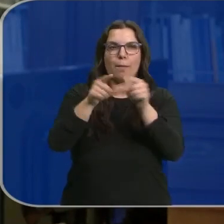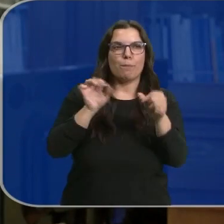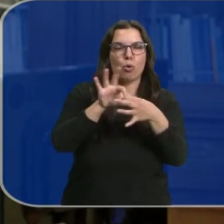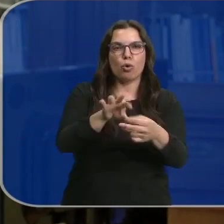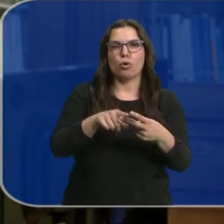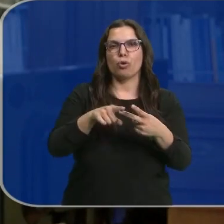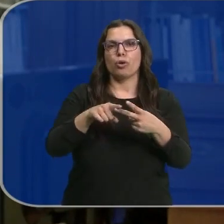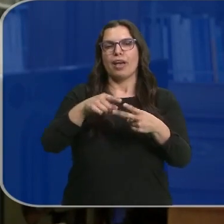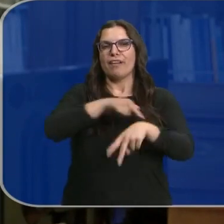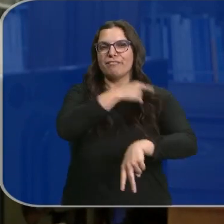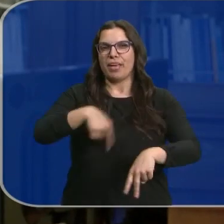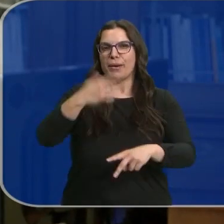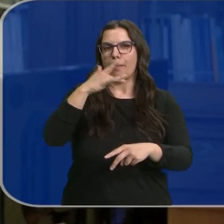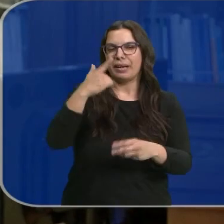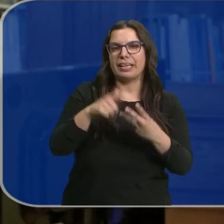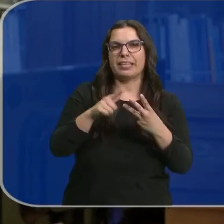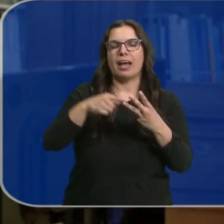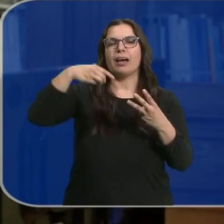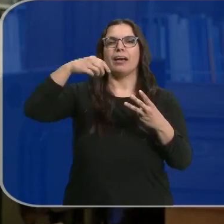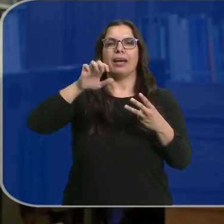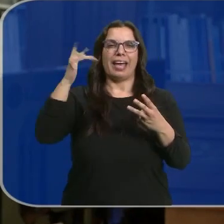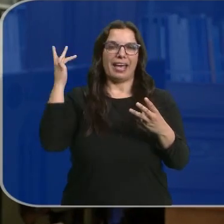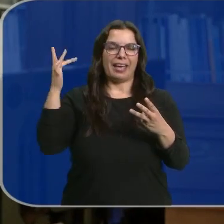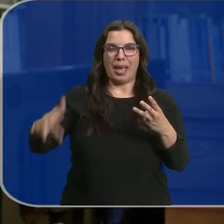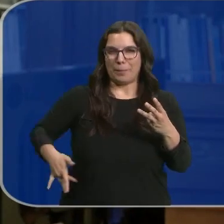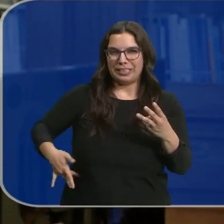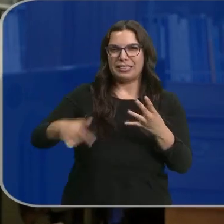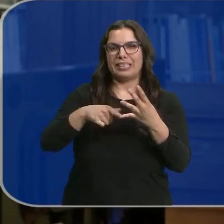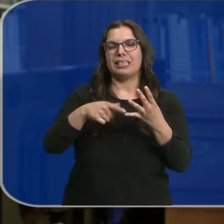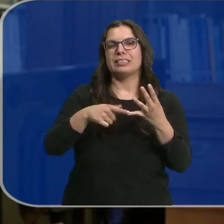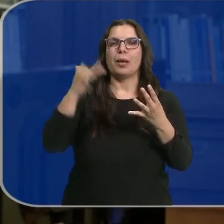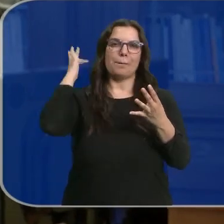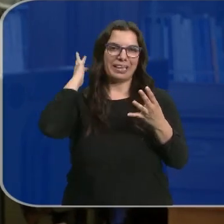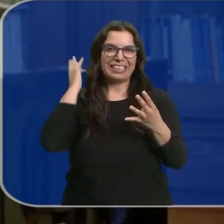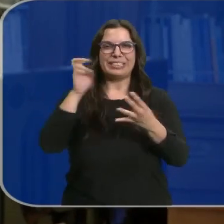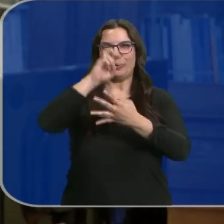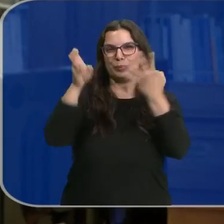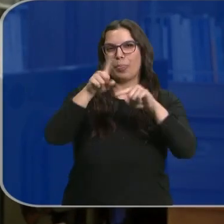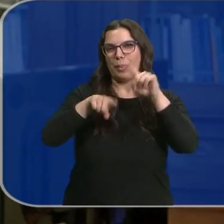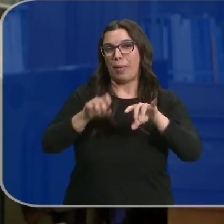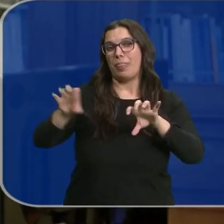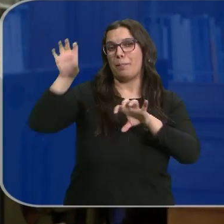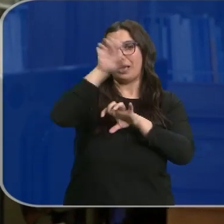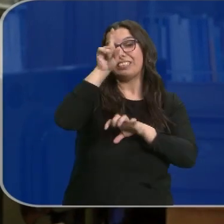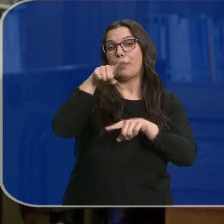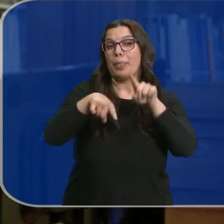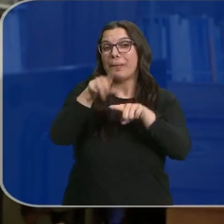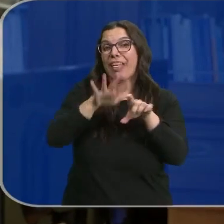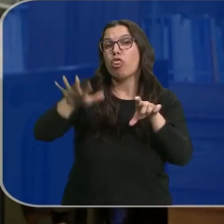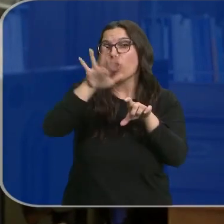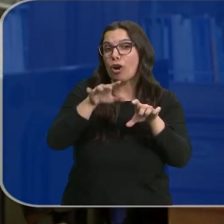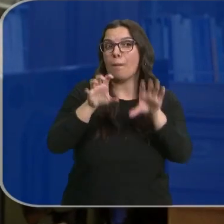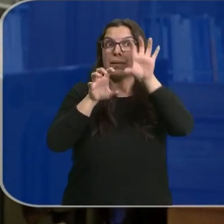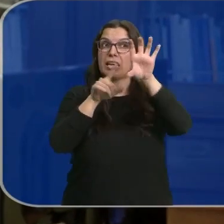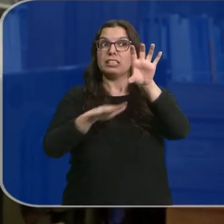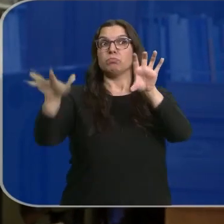tifoidea, hepatitis, meningococo, bueno, pues un poco en función del país e incluso de la zona del país. O sea, quiero decir que